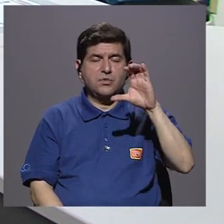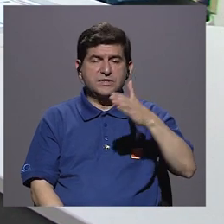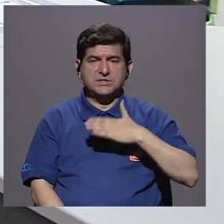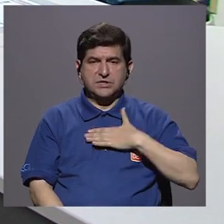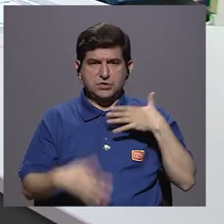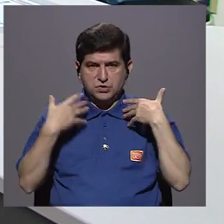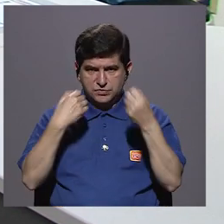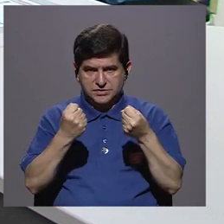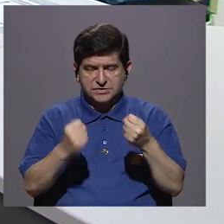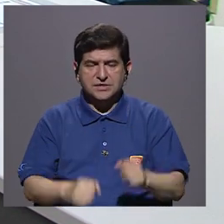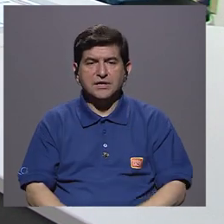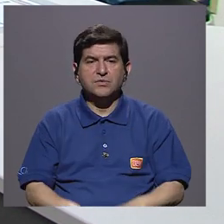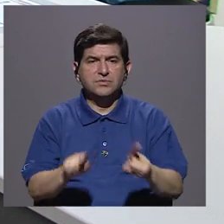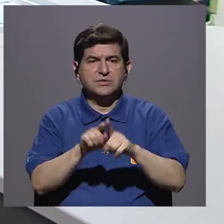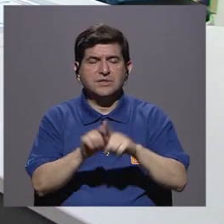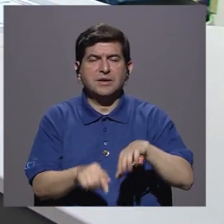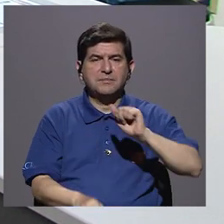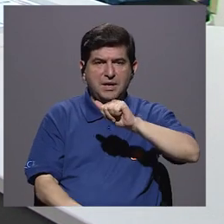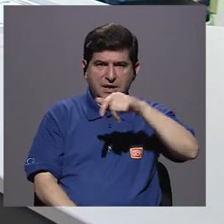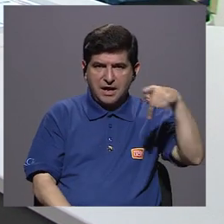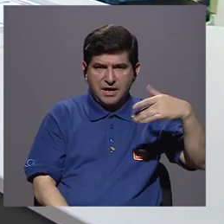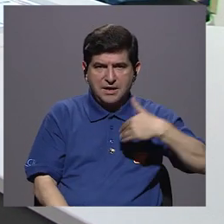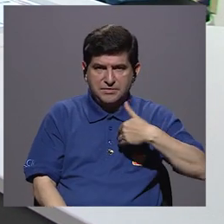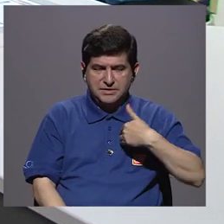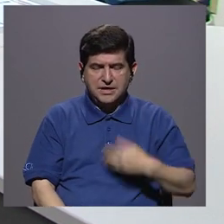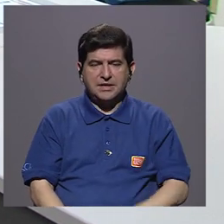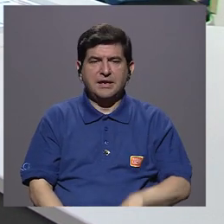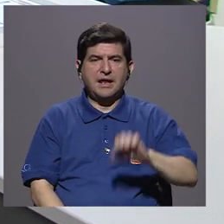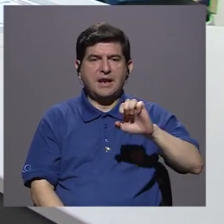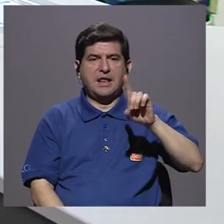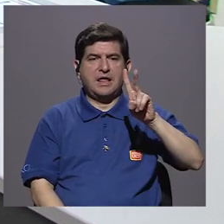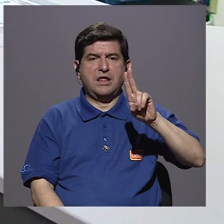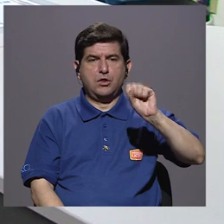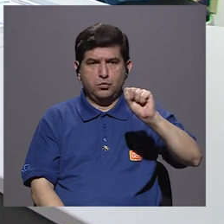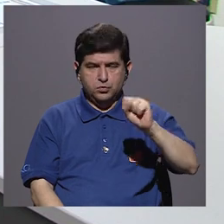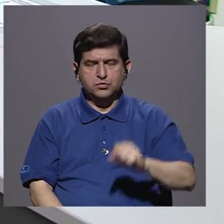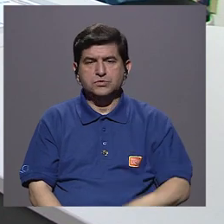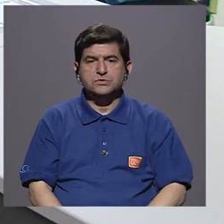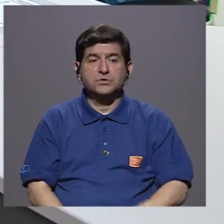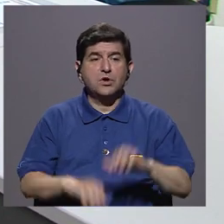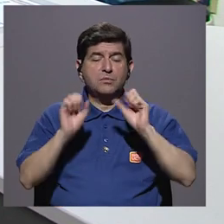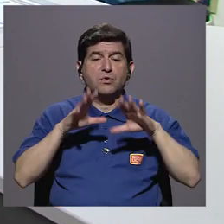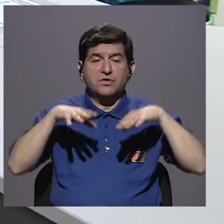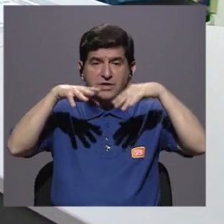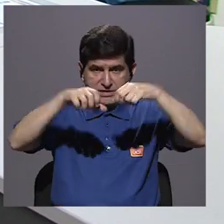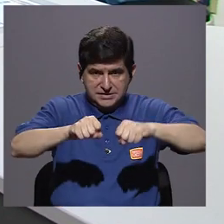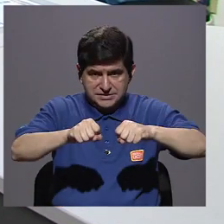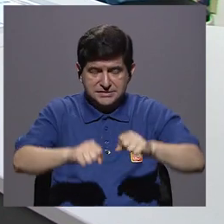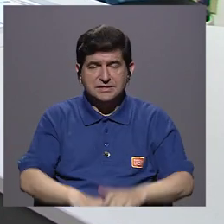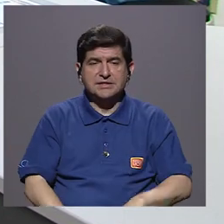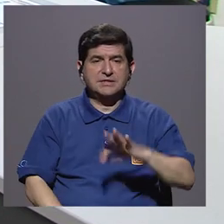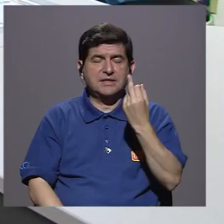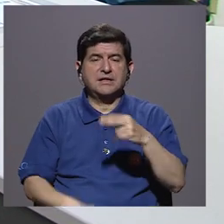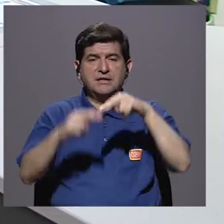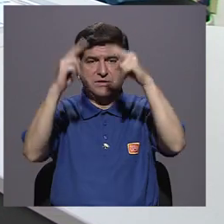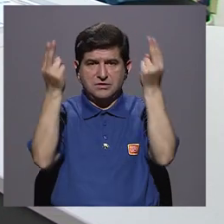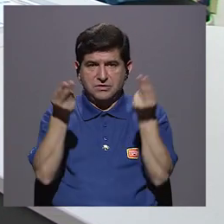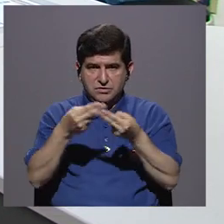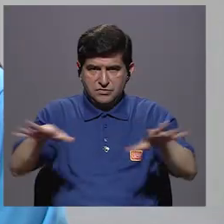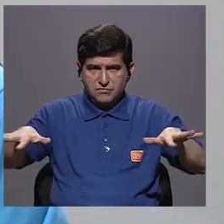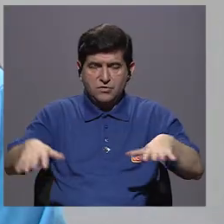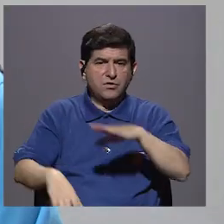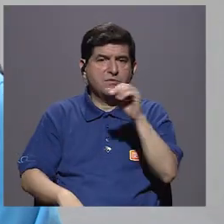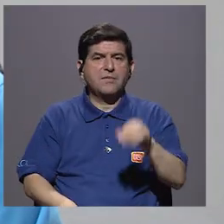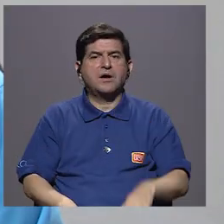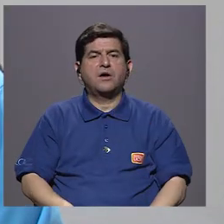Salud, acceder por medio de la aplicación que tenemos del EDUS, que es muy importante, para sacar una cita por digitalmente, o